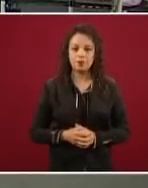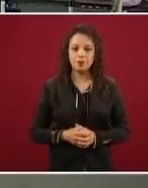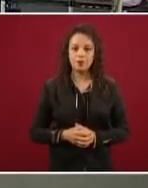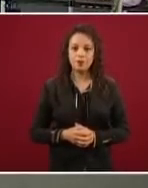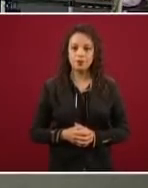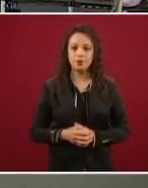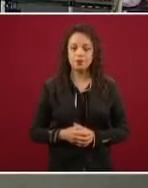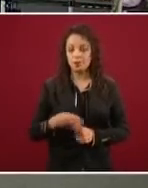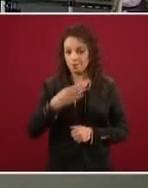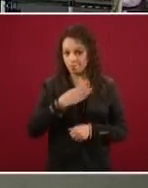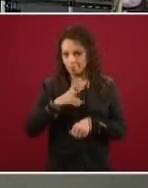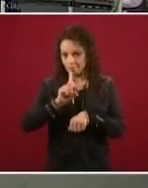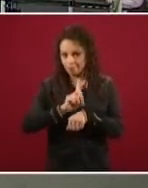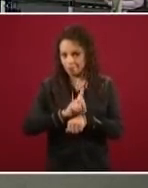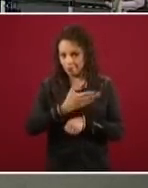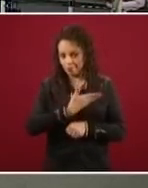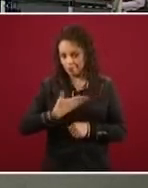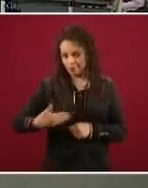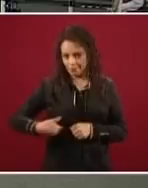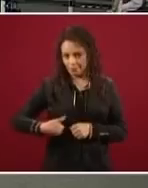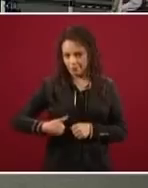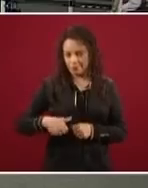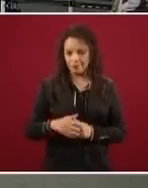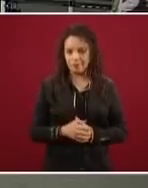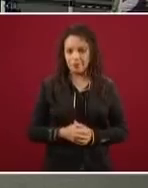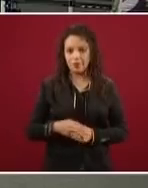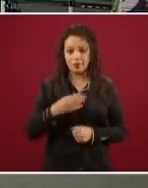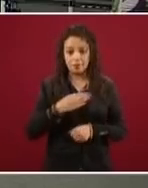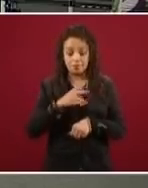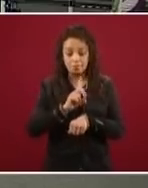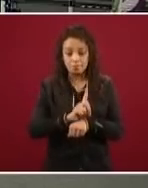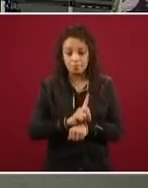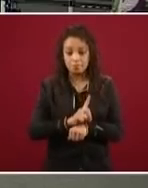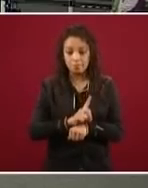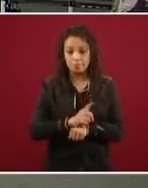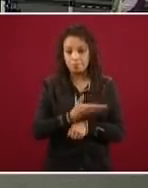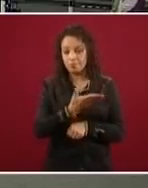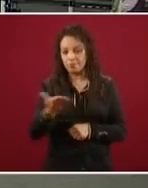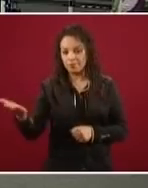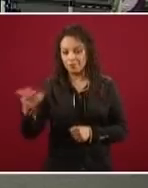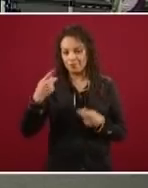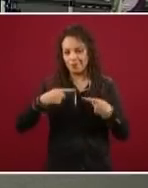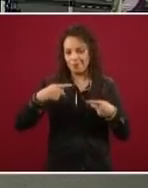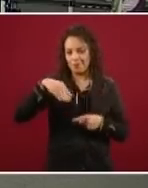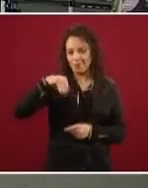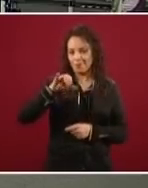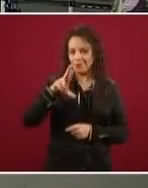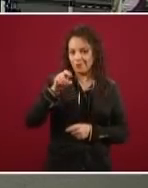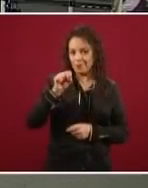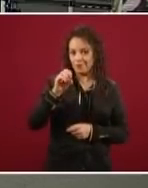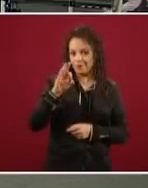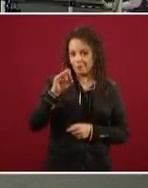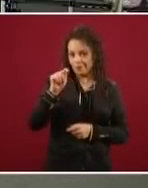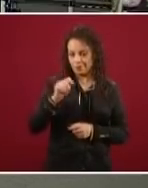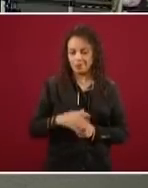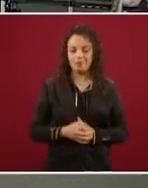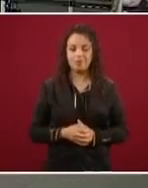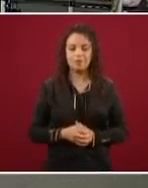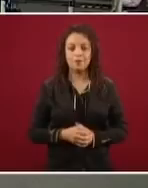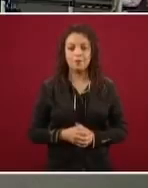buenos buenos dias presidente de mexico buenos dias señores de microsoft para el señor